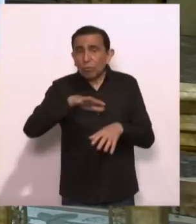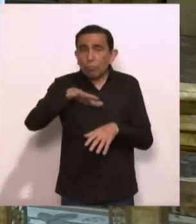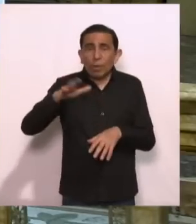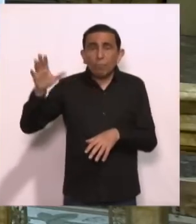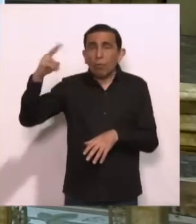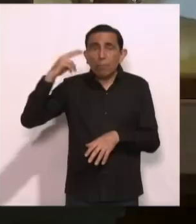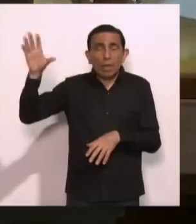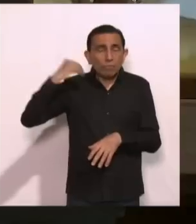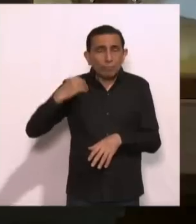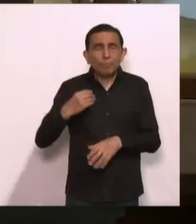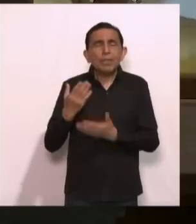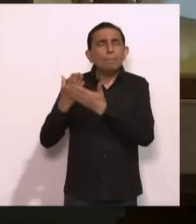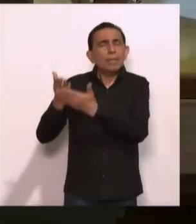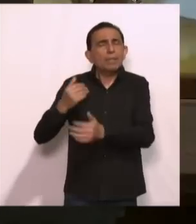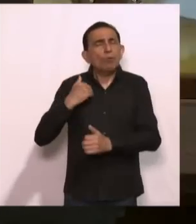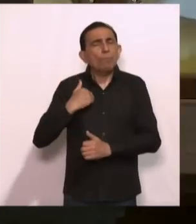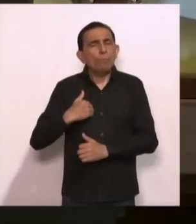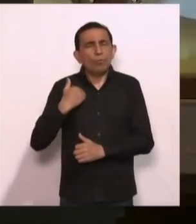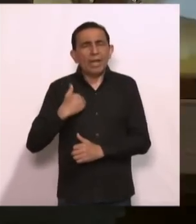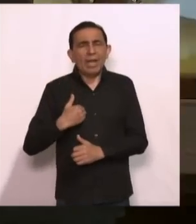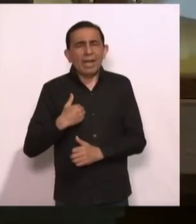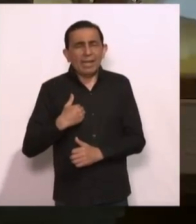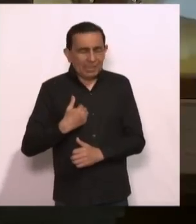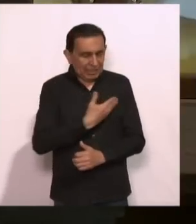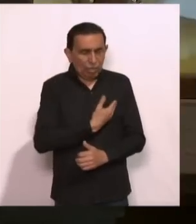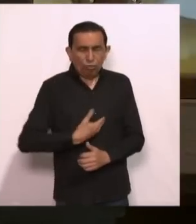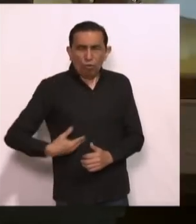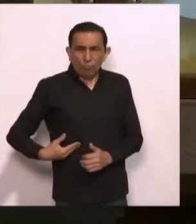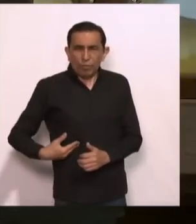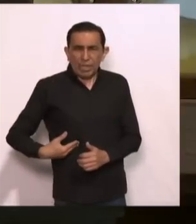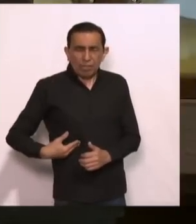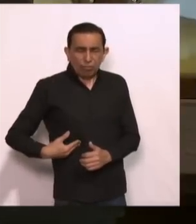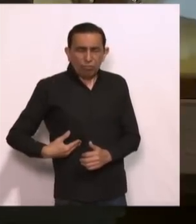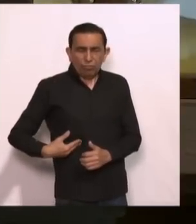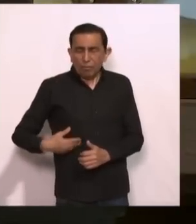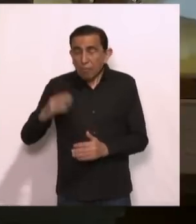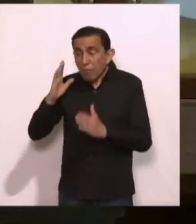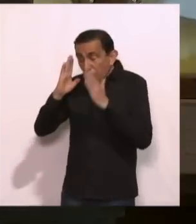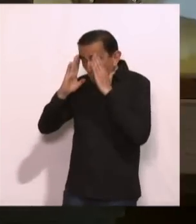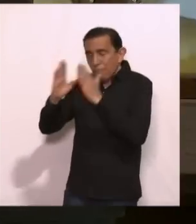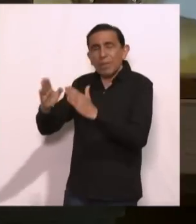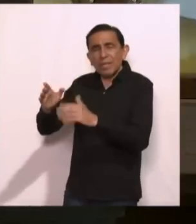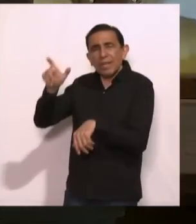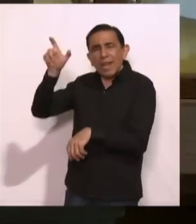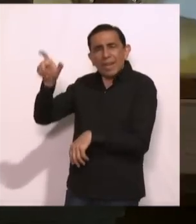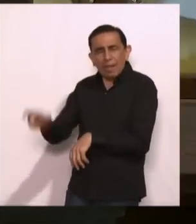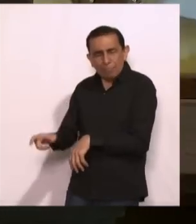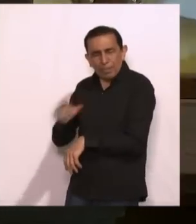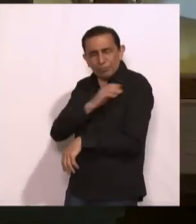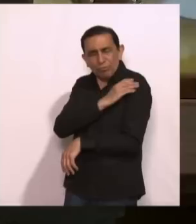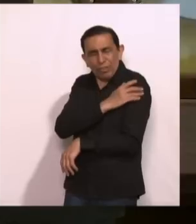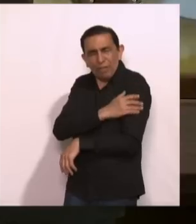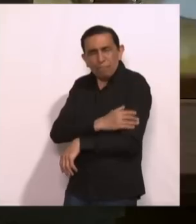nuestra patria toda acción de gobierno tenga en cuenta la condición indigna